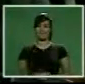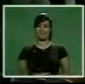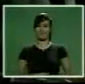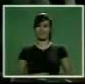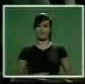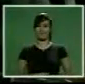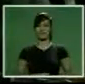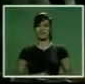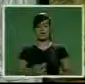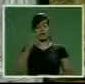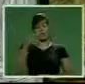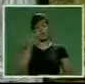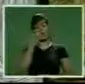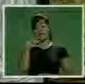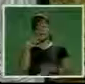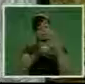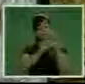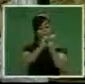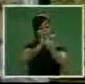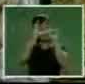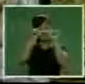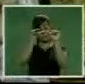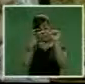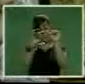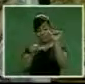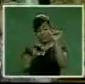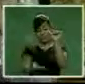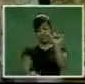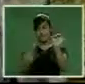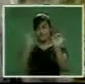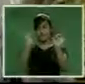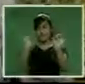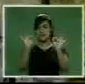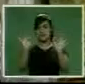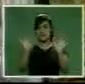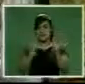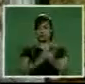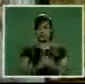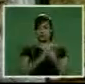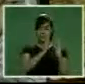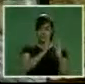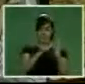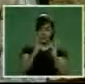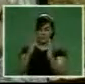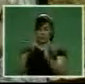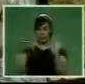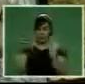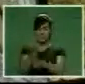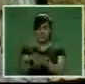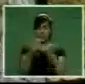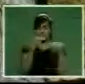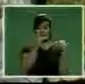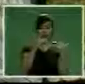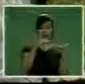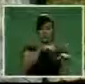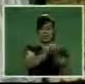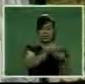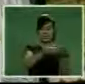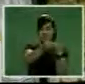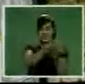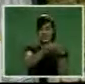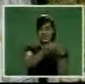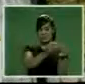magistralmente lo explicó Blanquita, hizo una conexión clara con lo que es la ética del capitalismo, con lo que ha venido